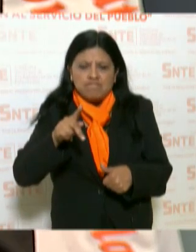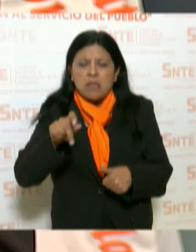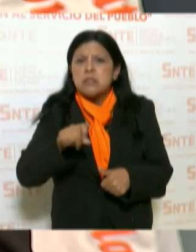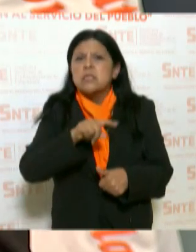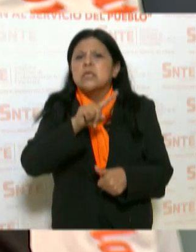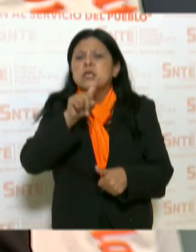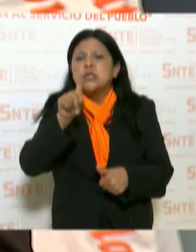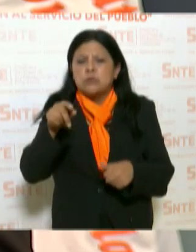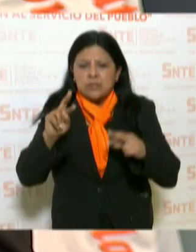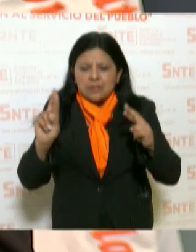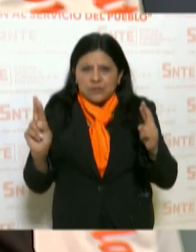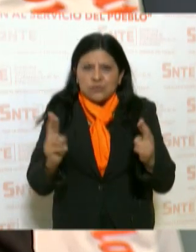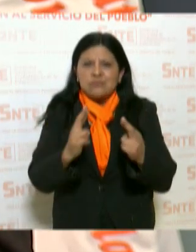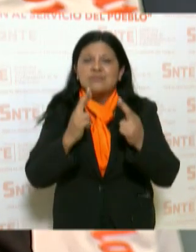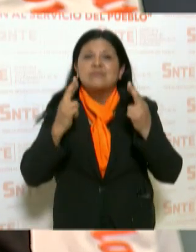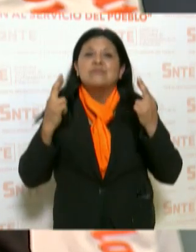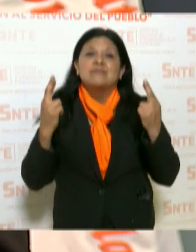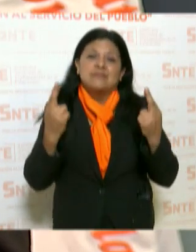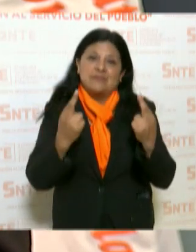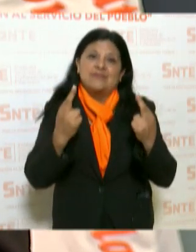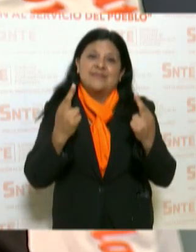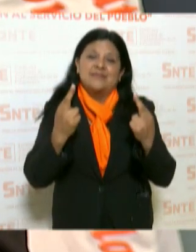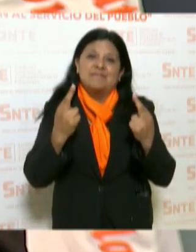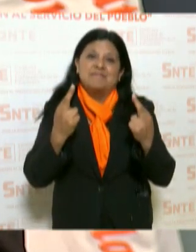se logró